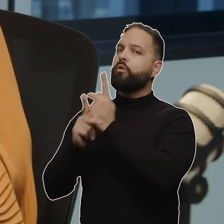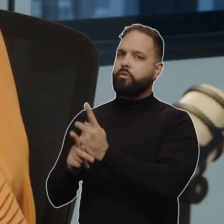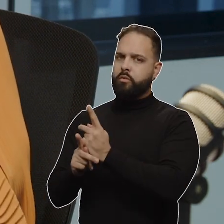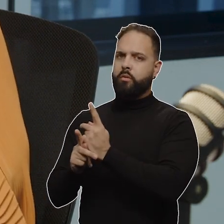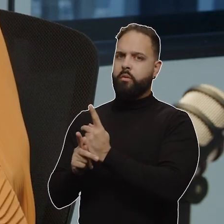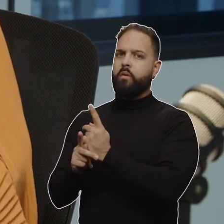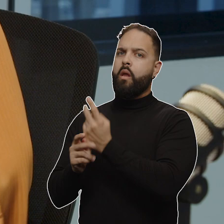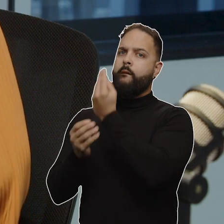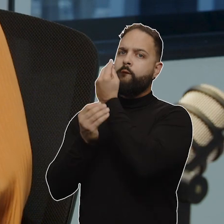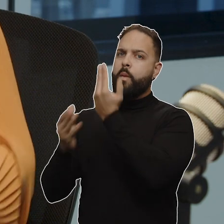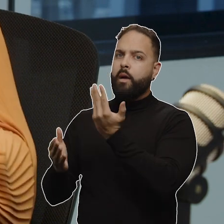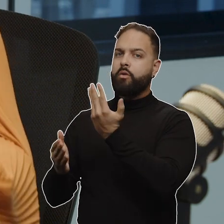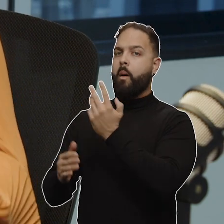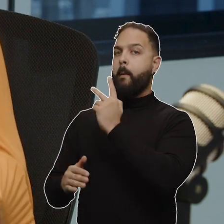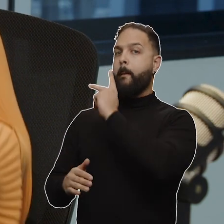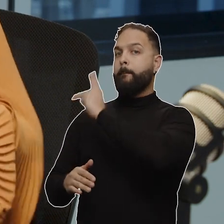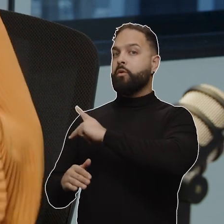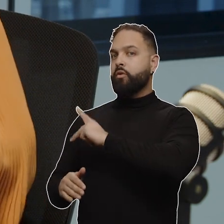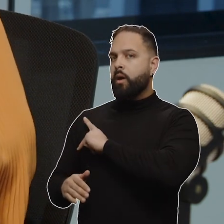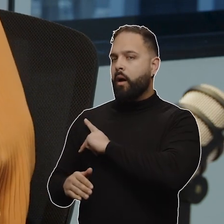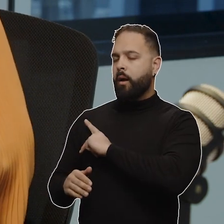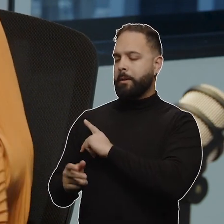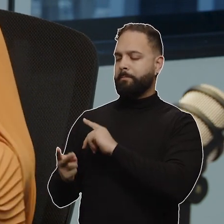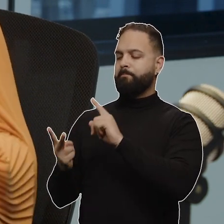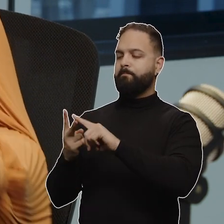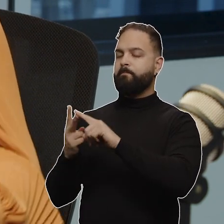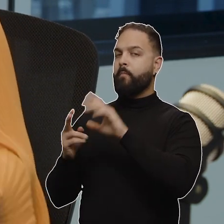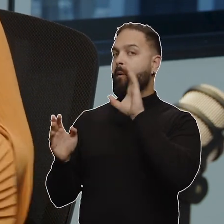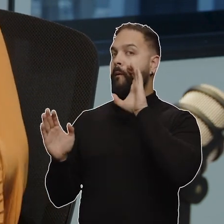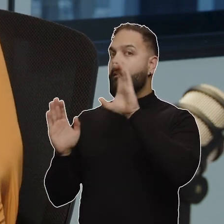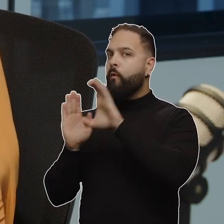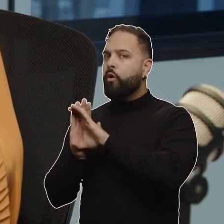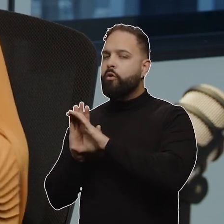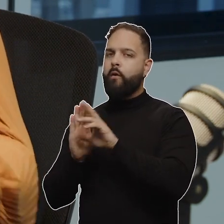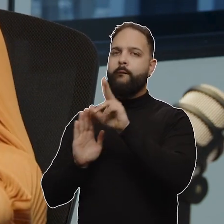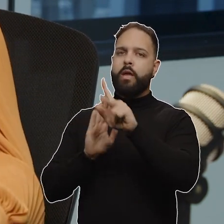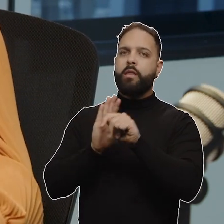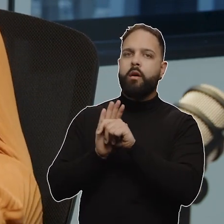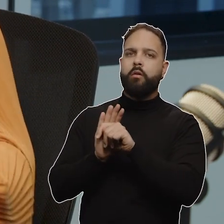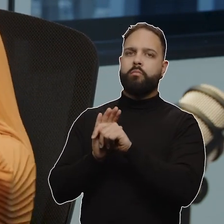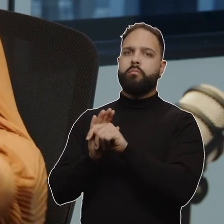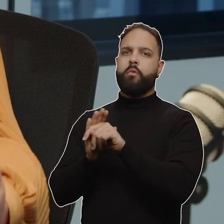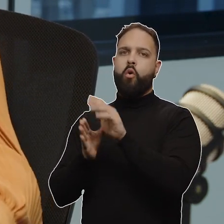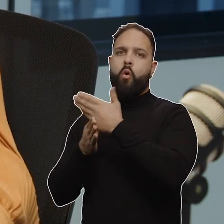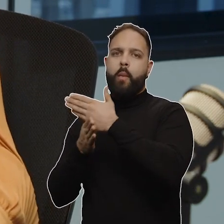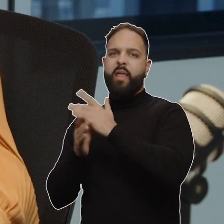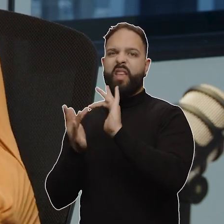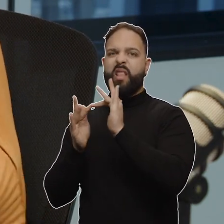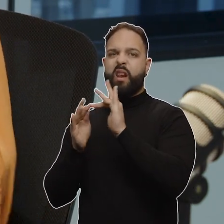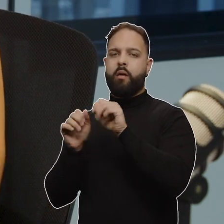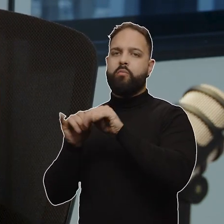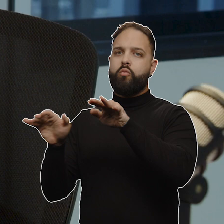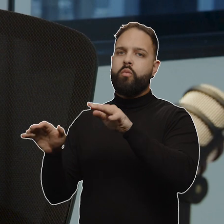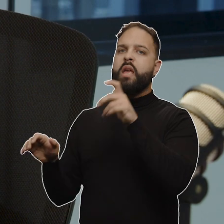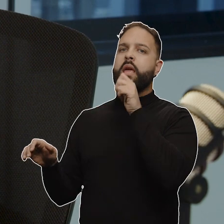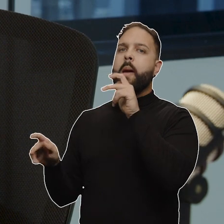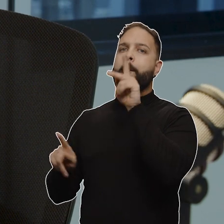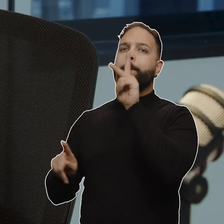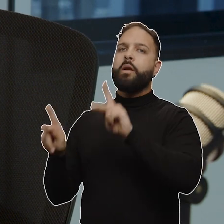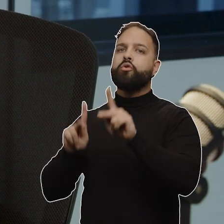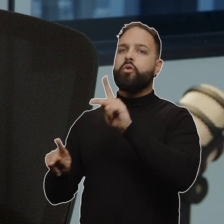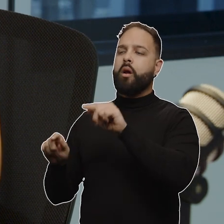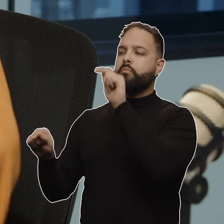ser cuidadosos con la información personal, fotografías, videos que comparten a través de Internet y con quienes